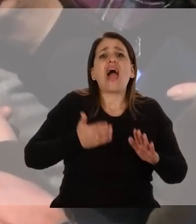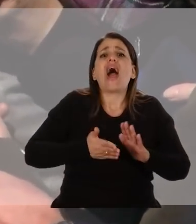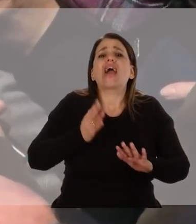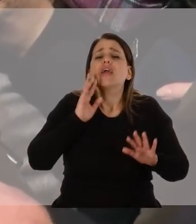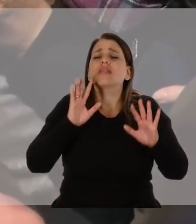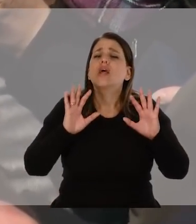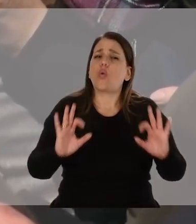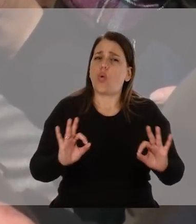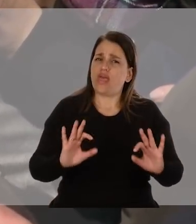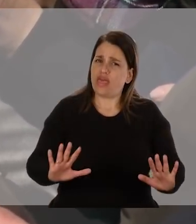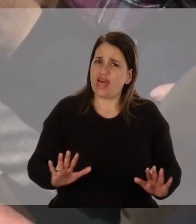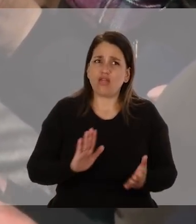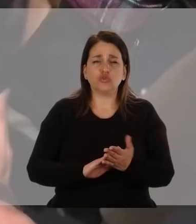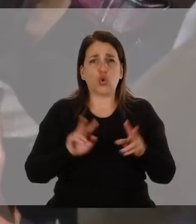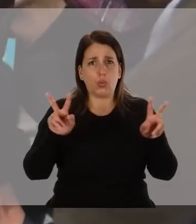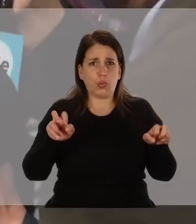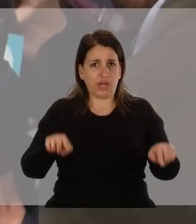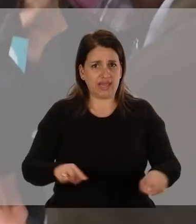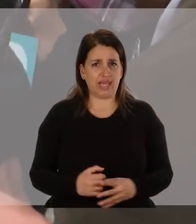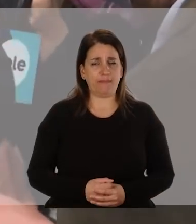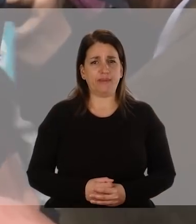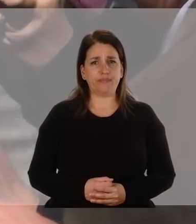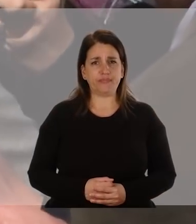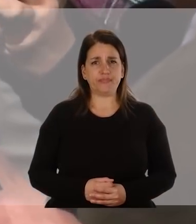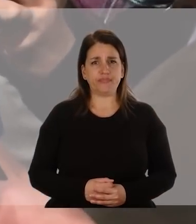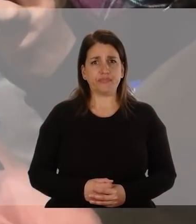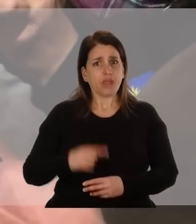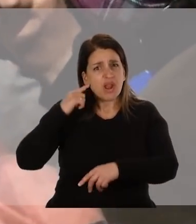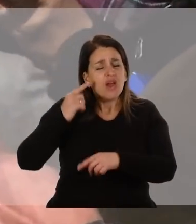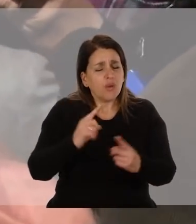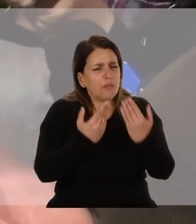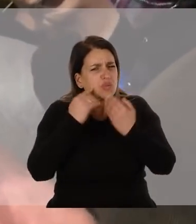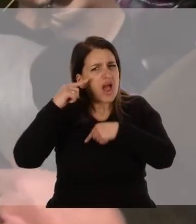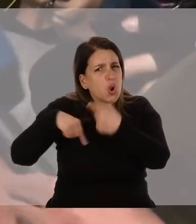tratarlo de manera cuidadosa por tratarse de seres humanos. ¿Va a haber relevo? ¿Sigue la directora?